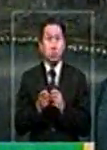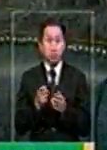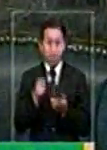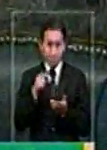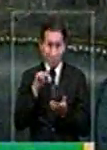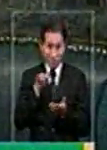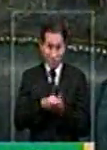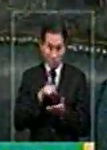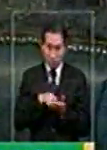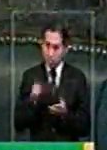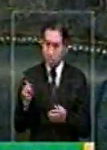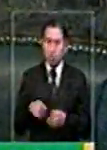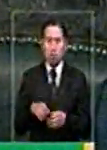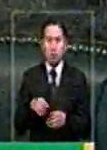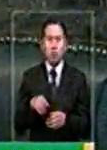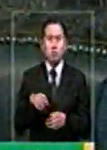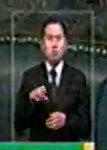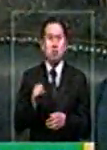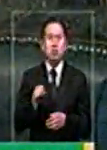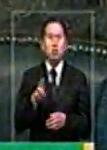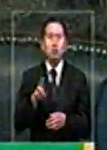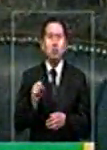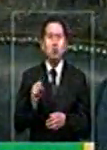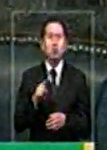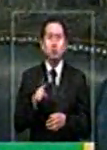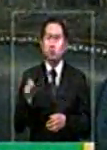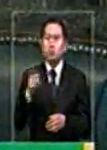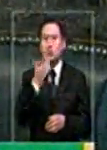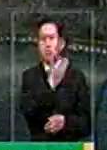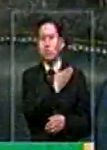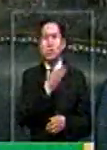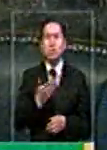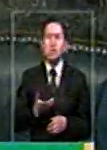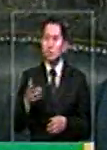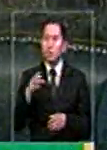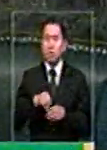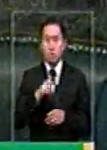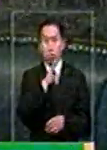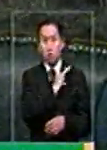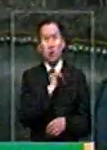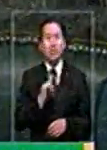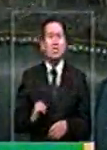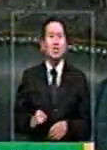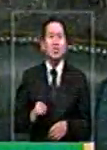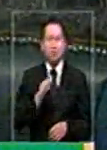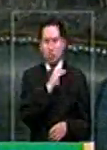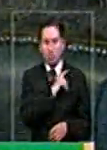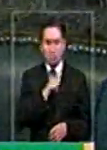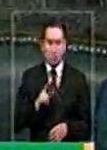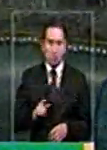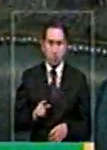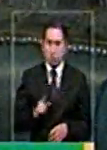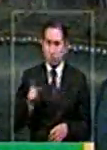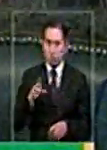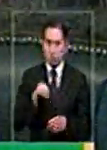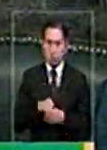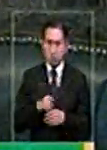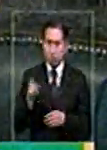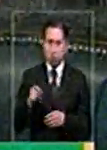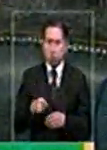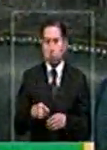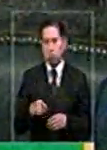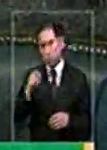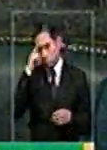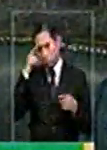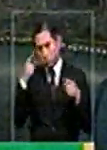Precisamente Pedro Sus, en calidad de presidente del Consejo Municipal, él estaba en desacuerdo por